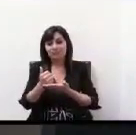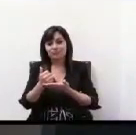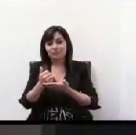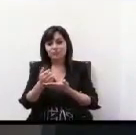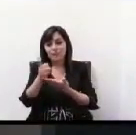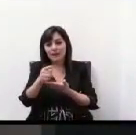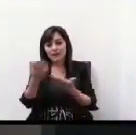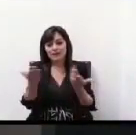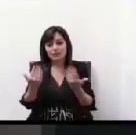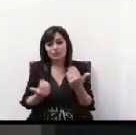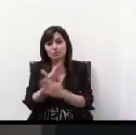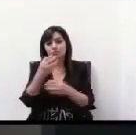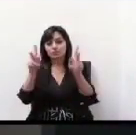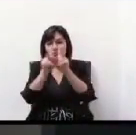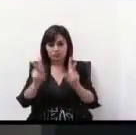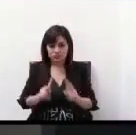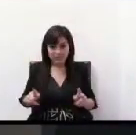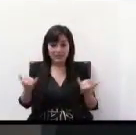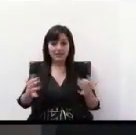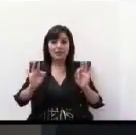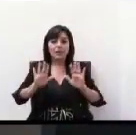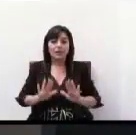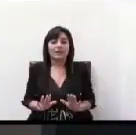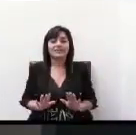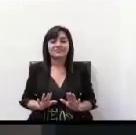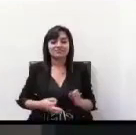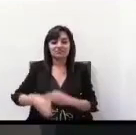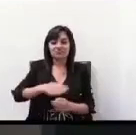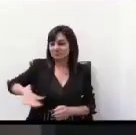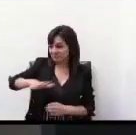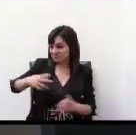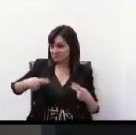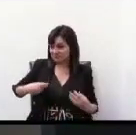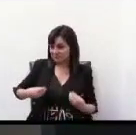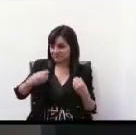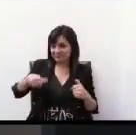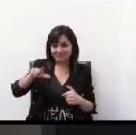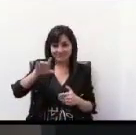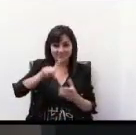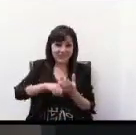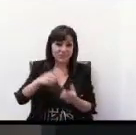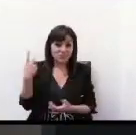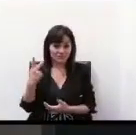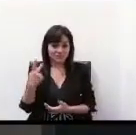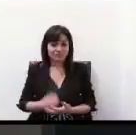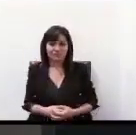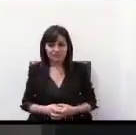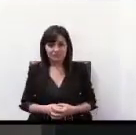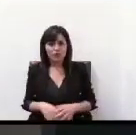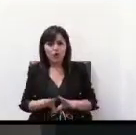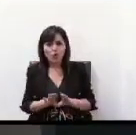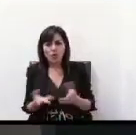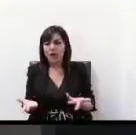paz, la unidad y la tranquilidad de todas y todos quienes habitamos Puebla. A través de la conciliación